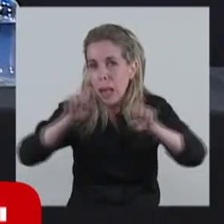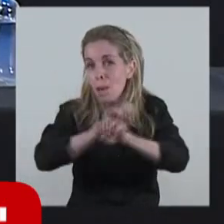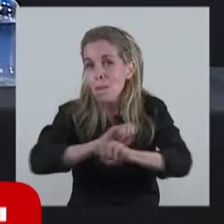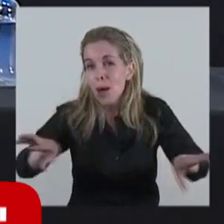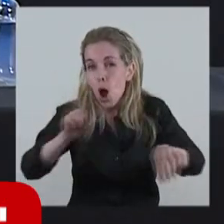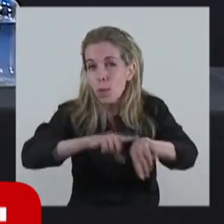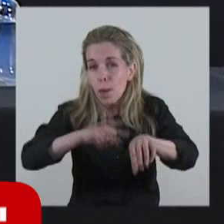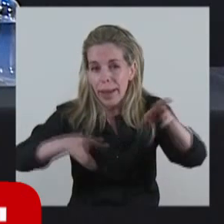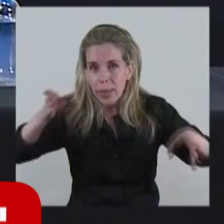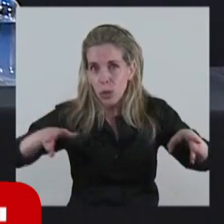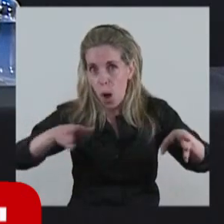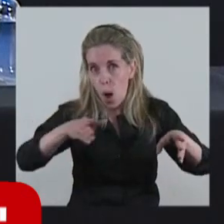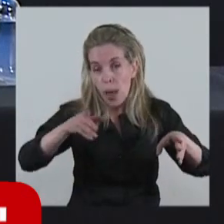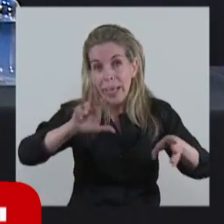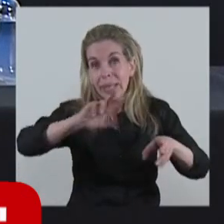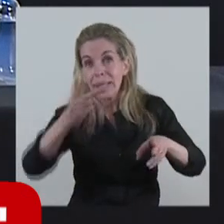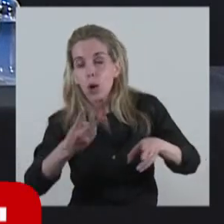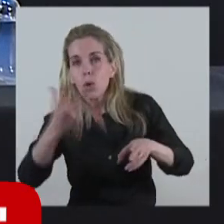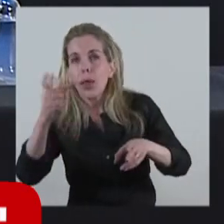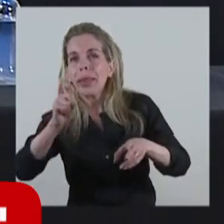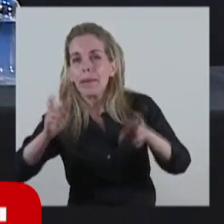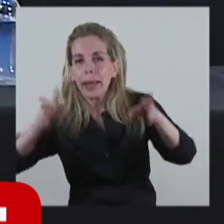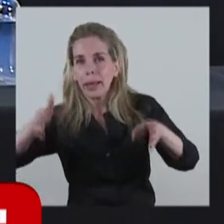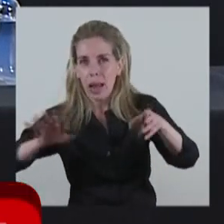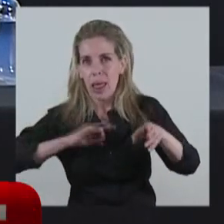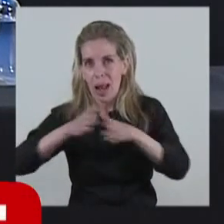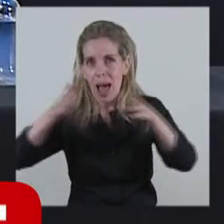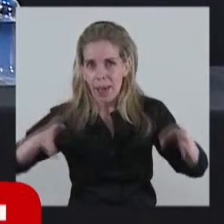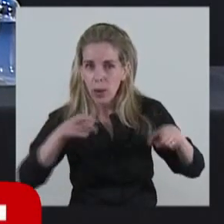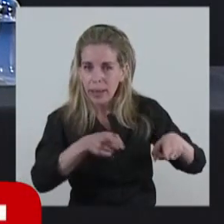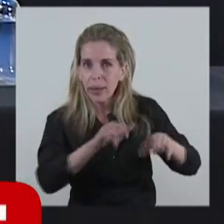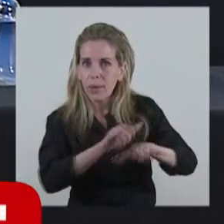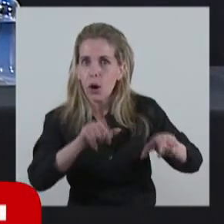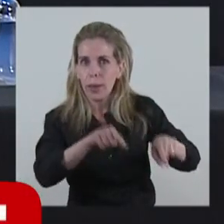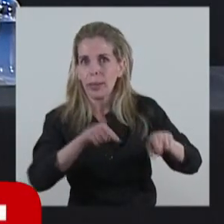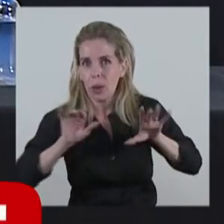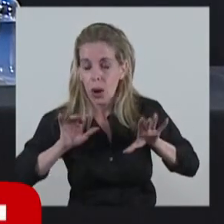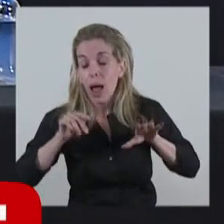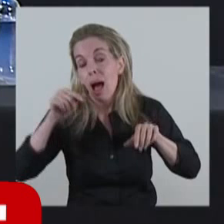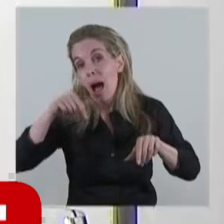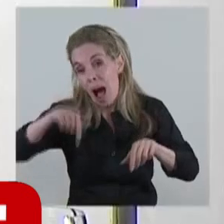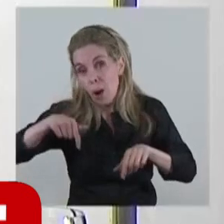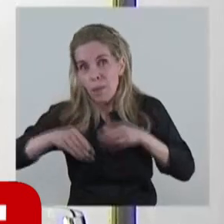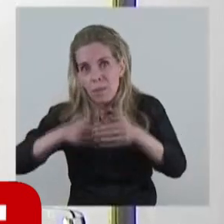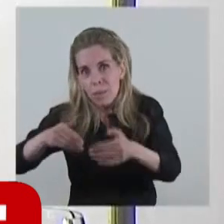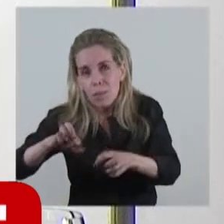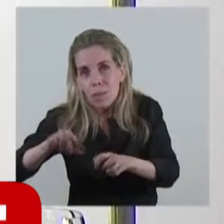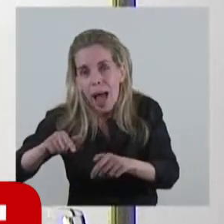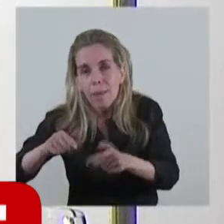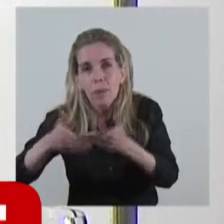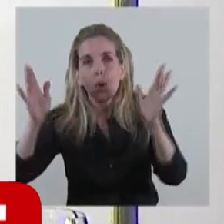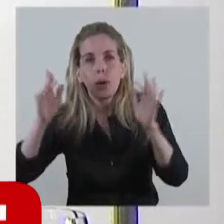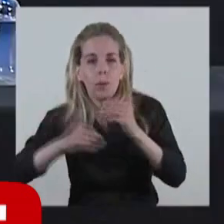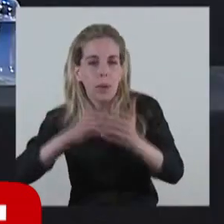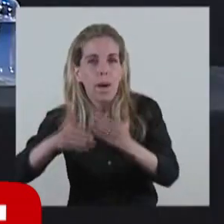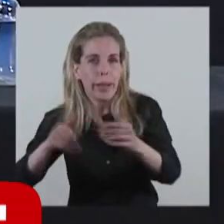el segundo trimestre del año, y se ha avanzado desde la política pública para en una situación muy difícil poder